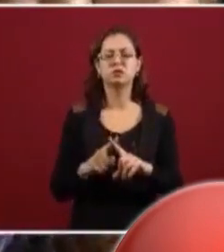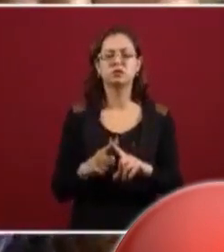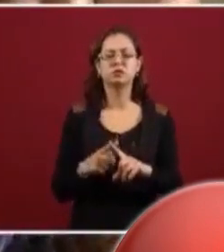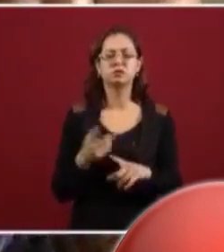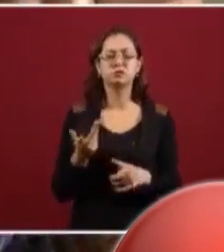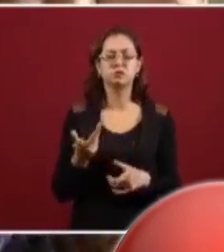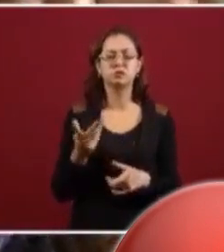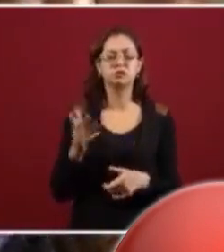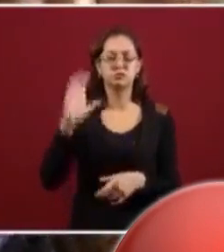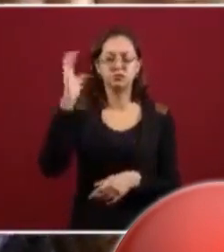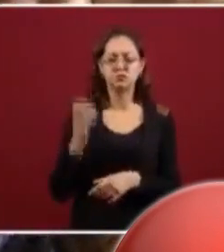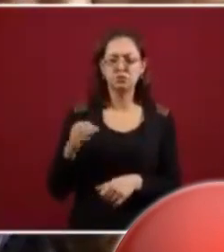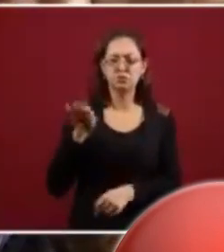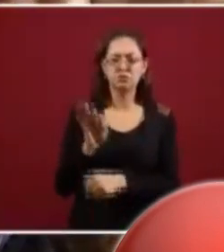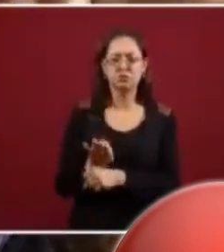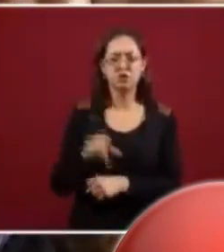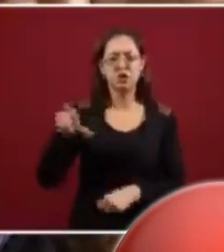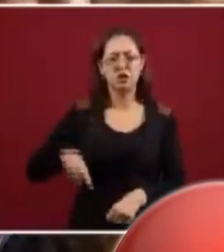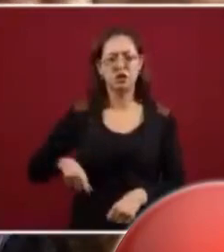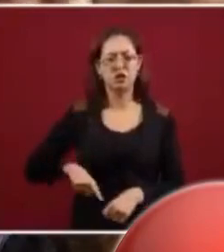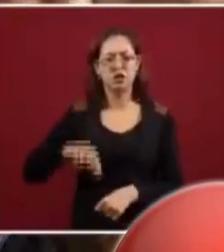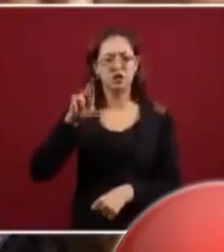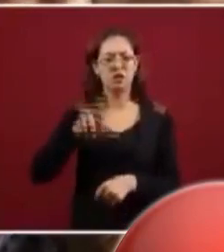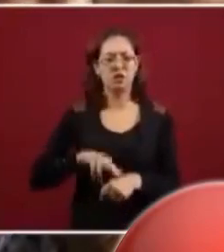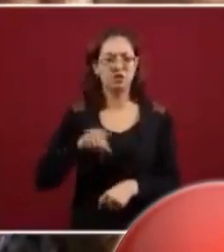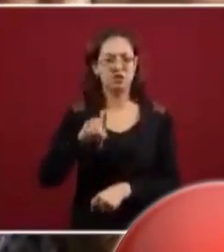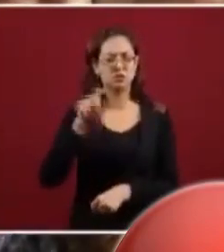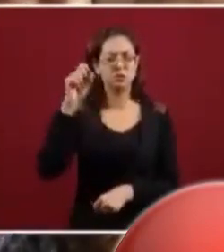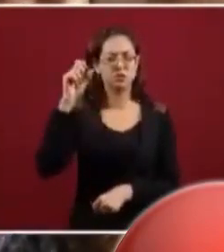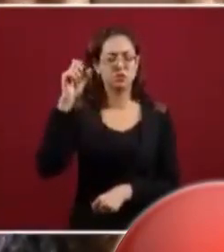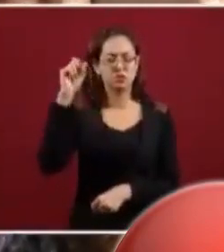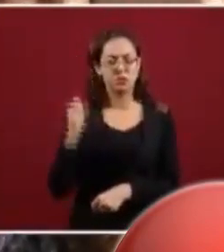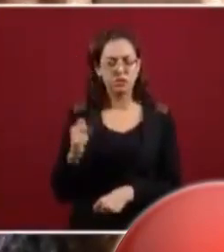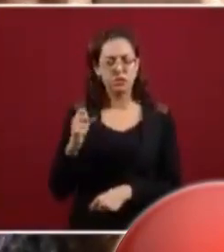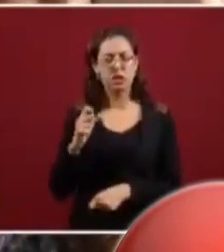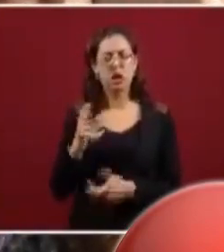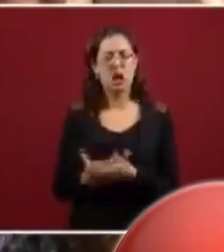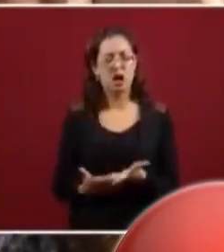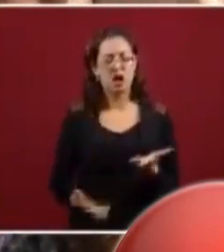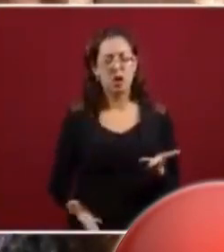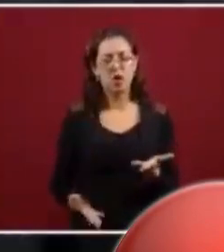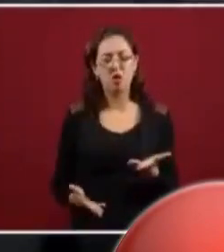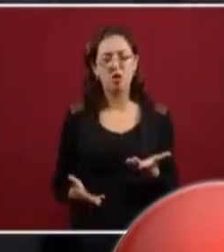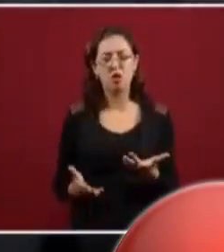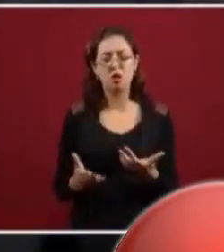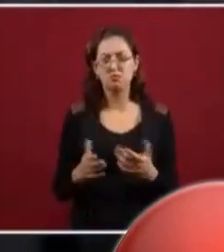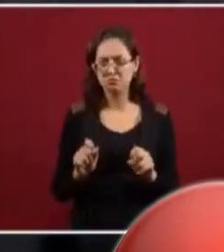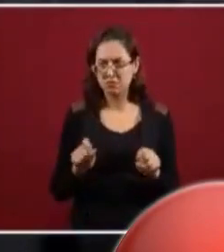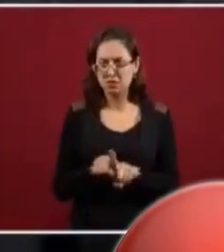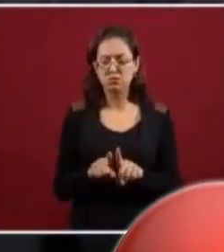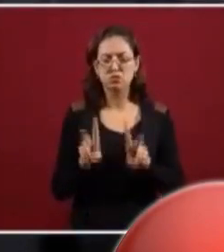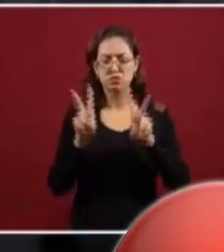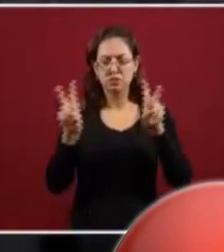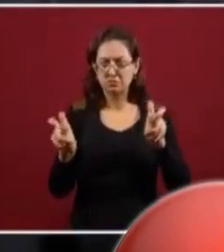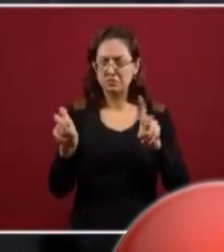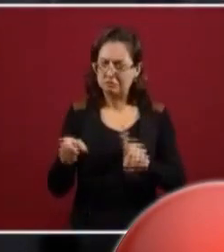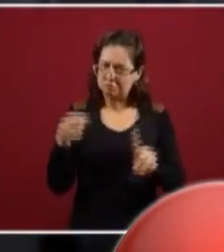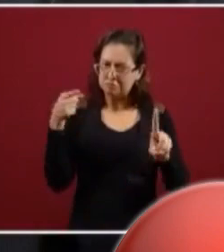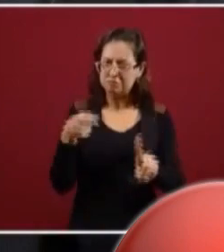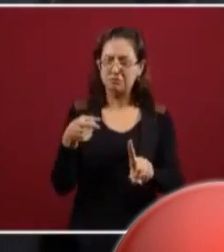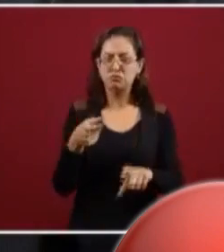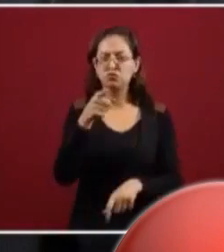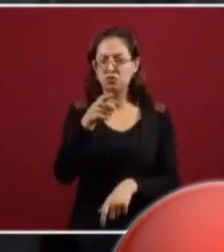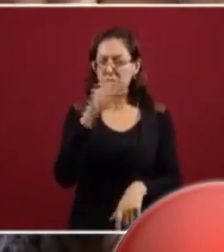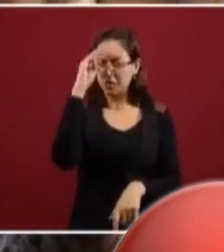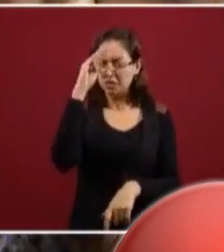tema de Culiacán del gobernador de Sinaloa. Ahora le hago la pregunta con este tema concretamente, si